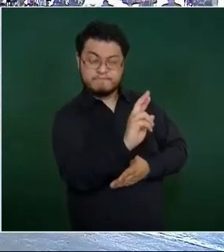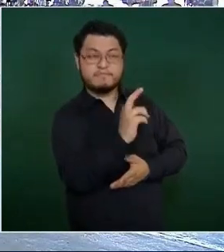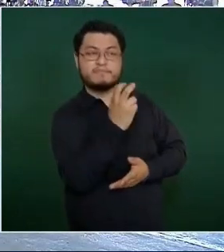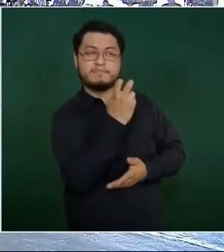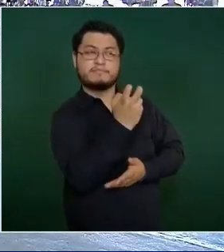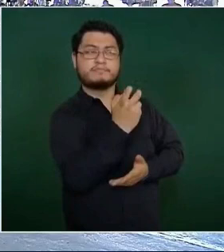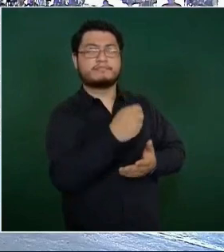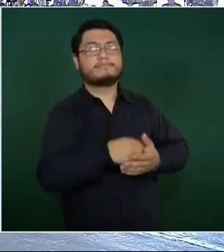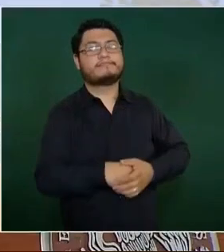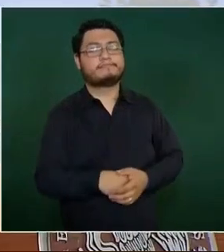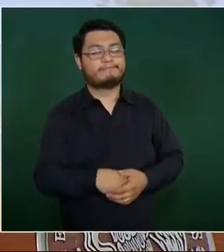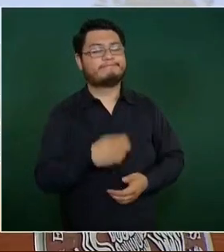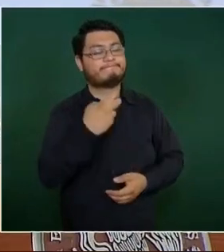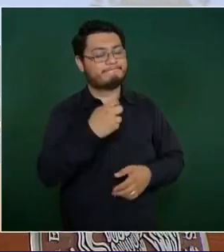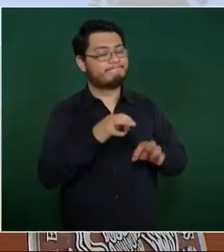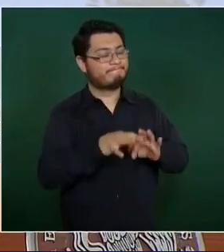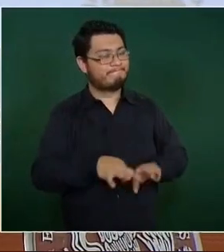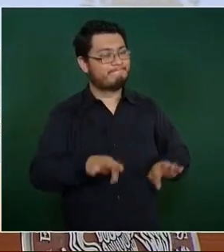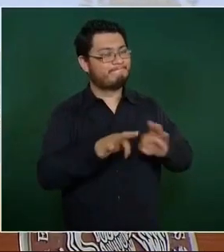dejar establecer